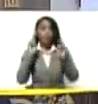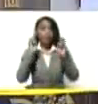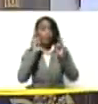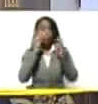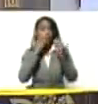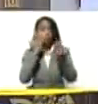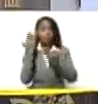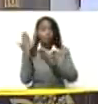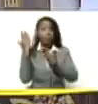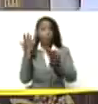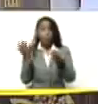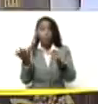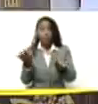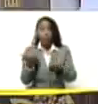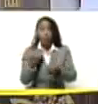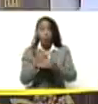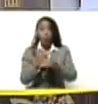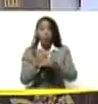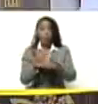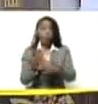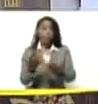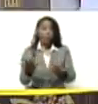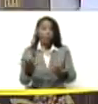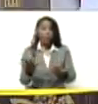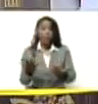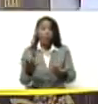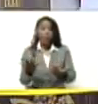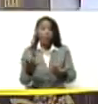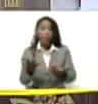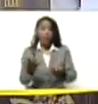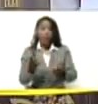ahora a la hiperinflación inducida